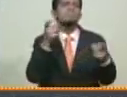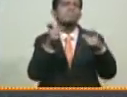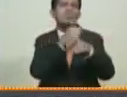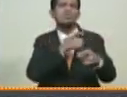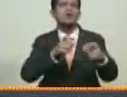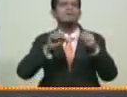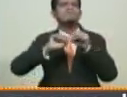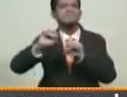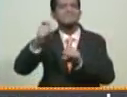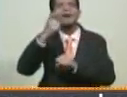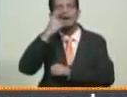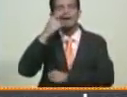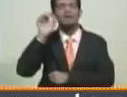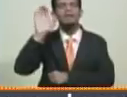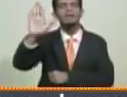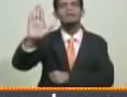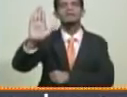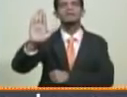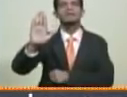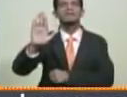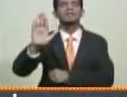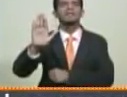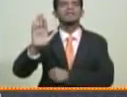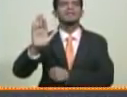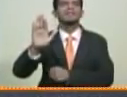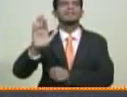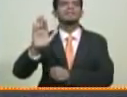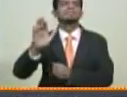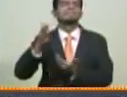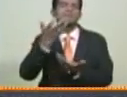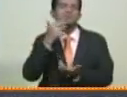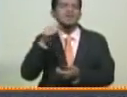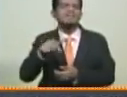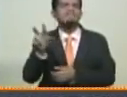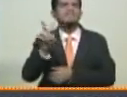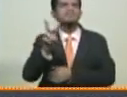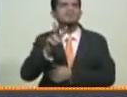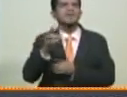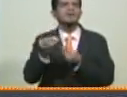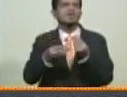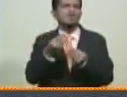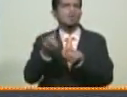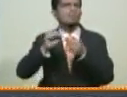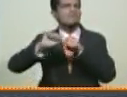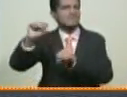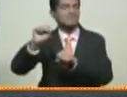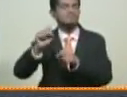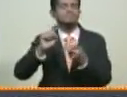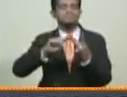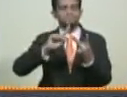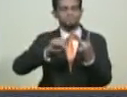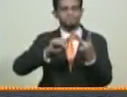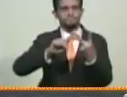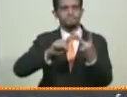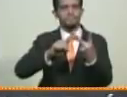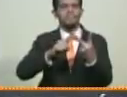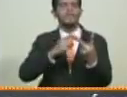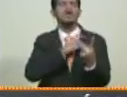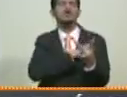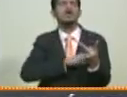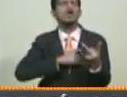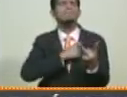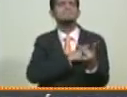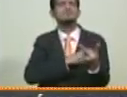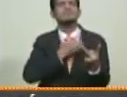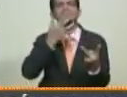amenaza que se pueda surgir específicamente en nuestro país y en Latinoamérica, por supuesto? También la otra sería, la Comisión de la Verdad